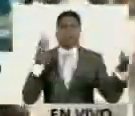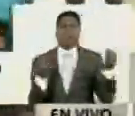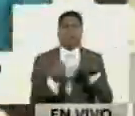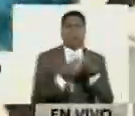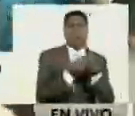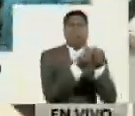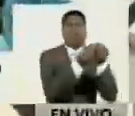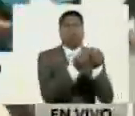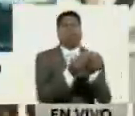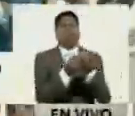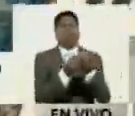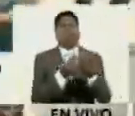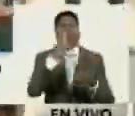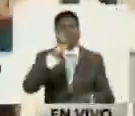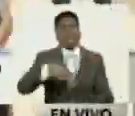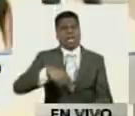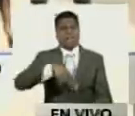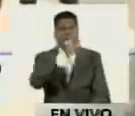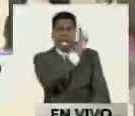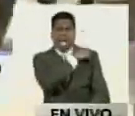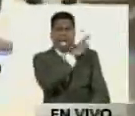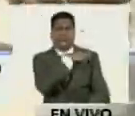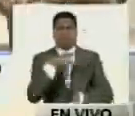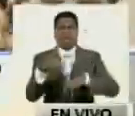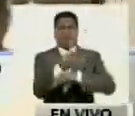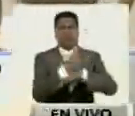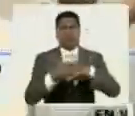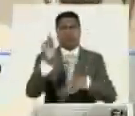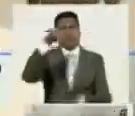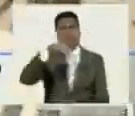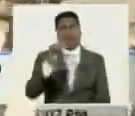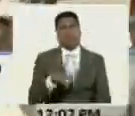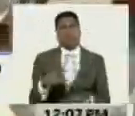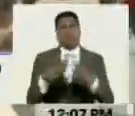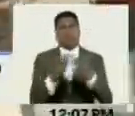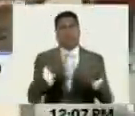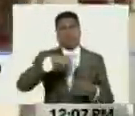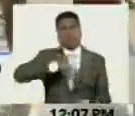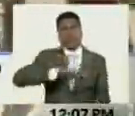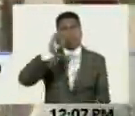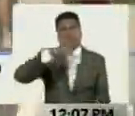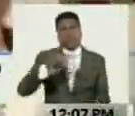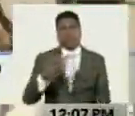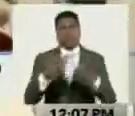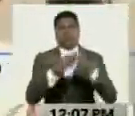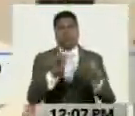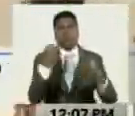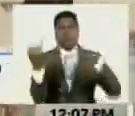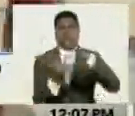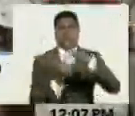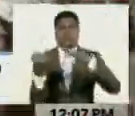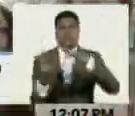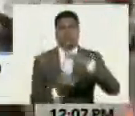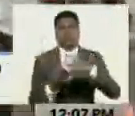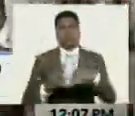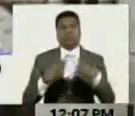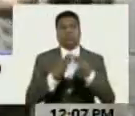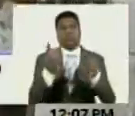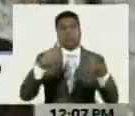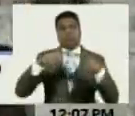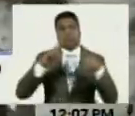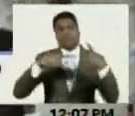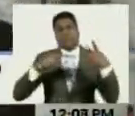a nuestra jefa de gobierno, Carolina Sectari. Estamos con todos los institutos, con las